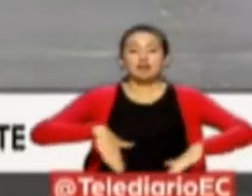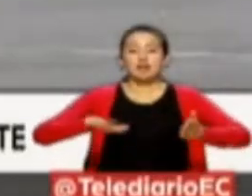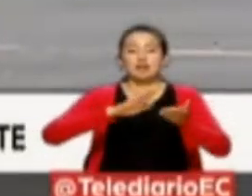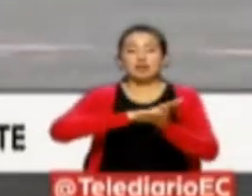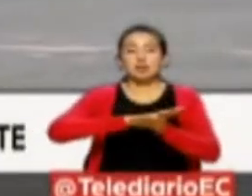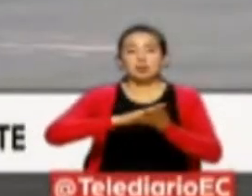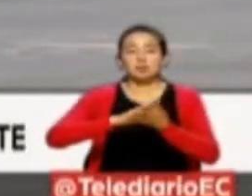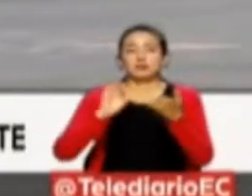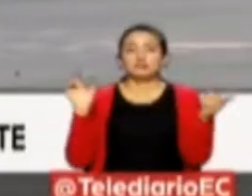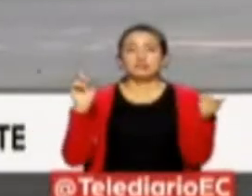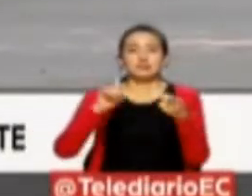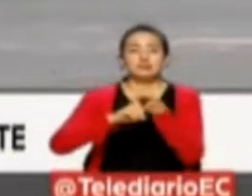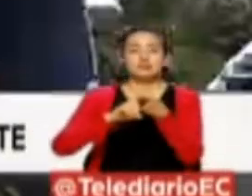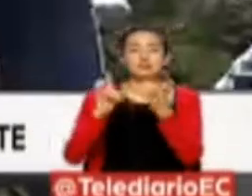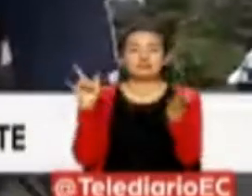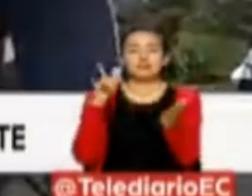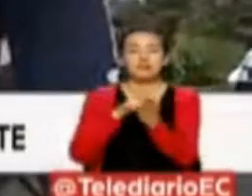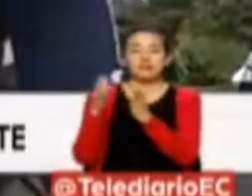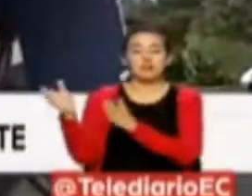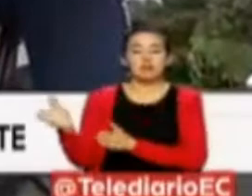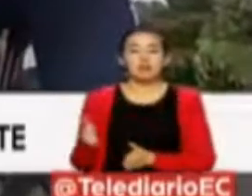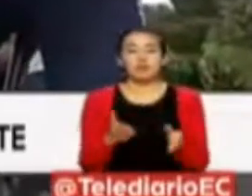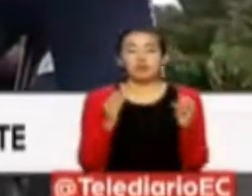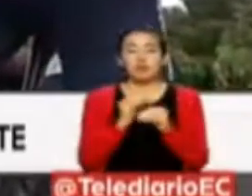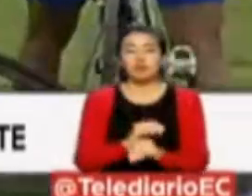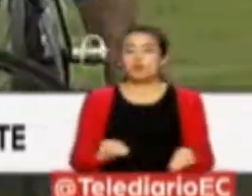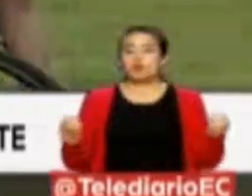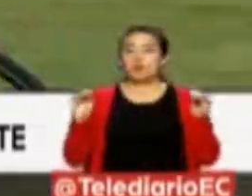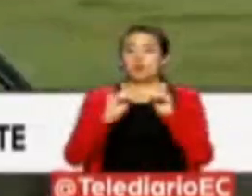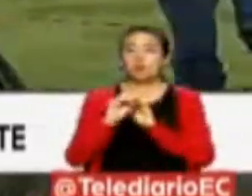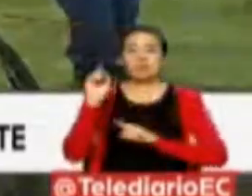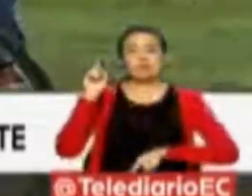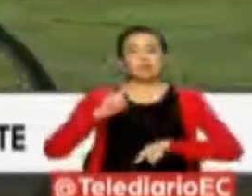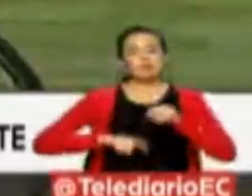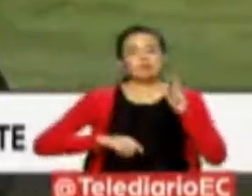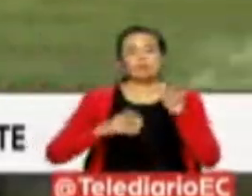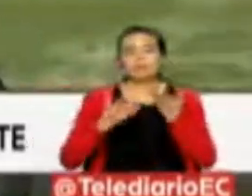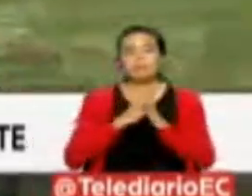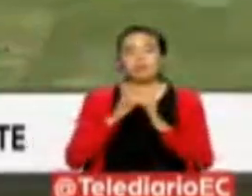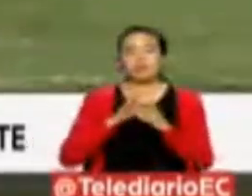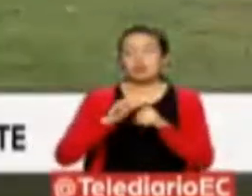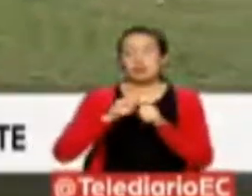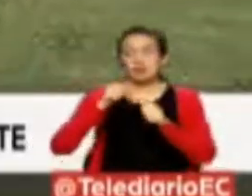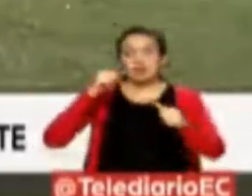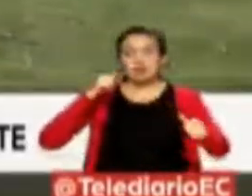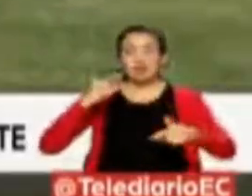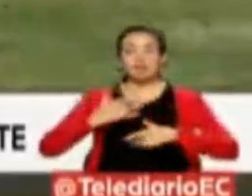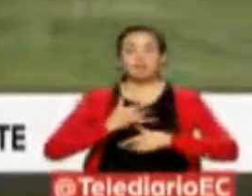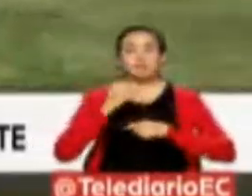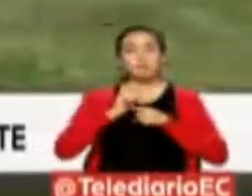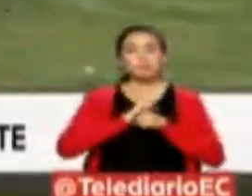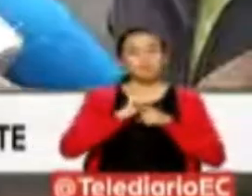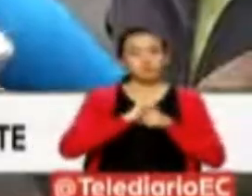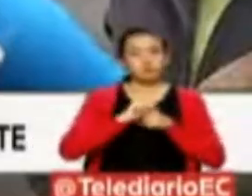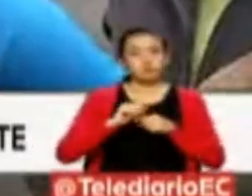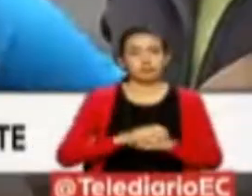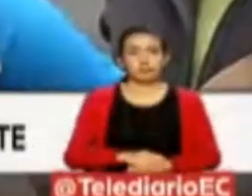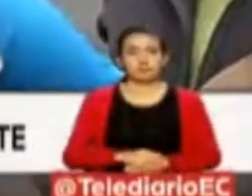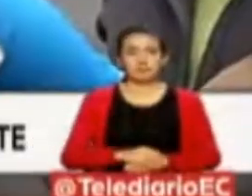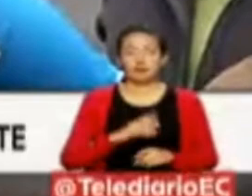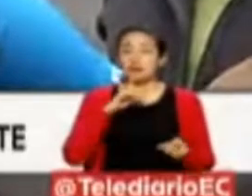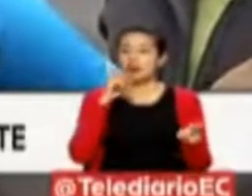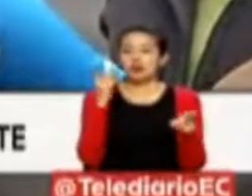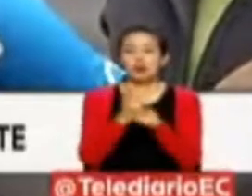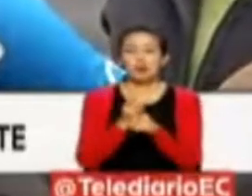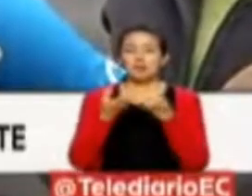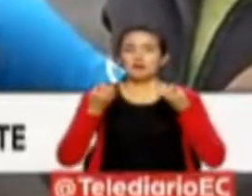los momentos que vive de reconocimiento social no lo alejan de su esencia de lo que debe ser su preparación constante bueno la verdad